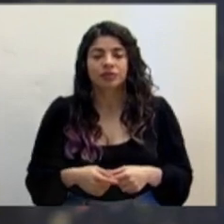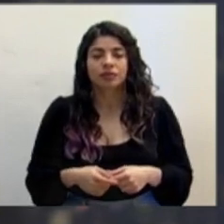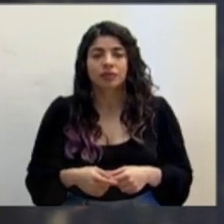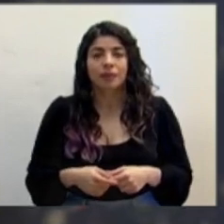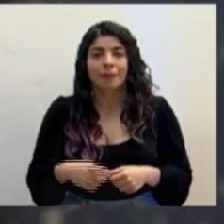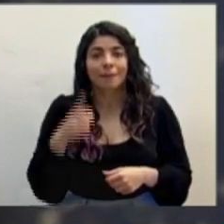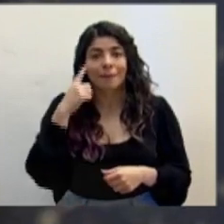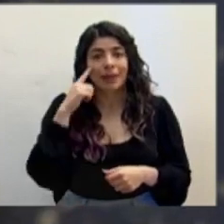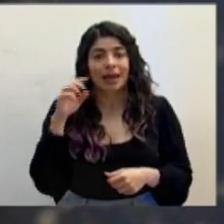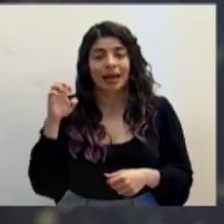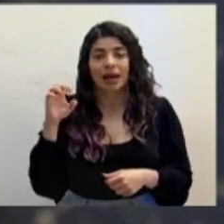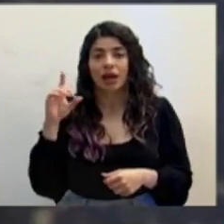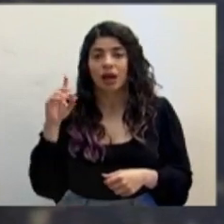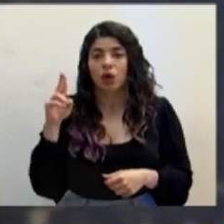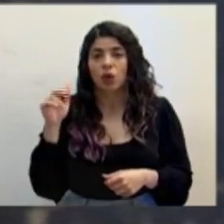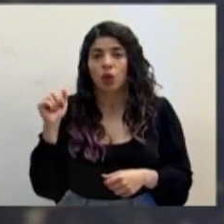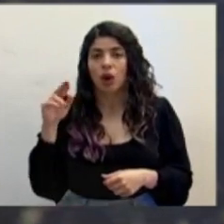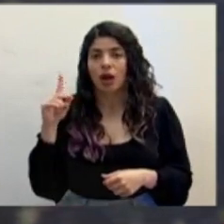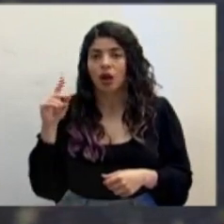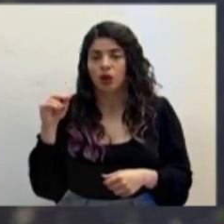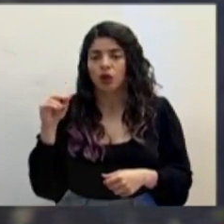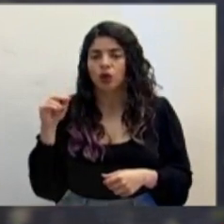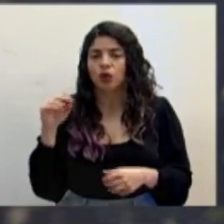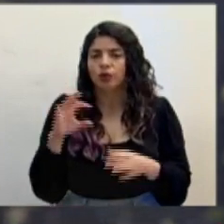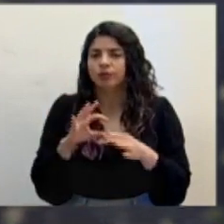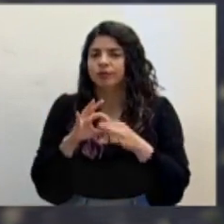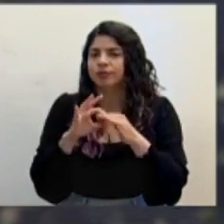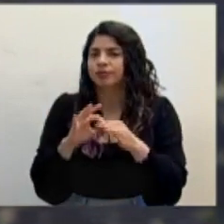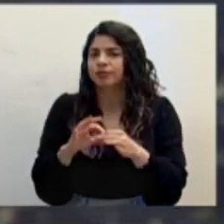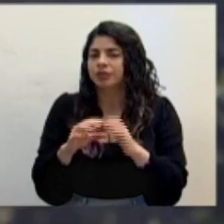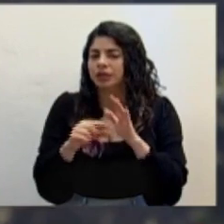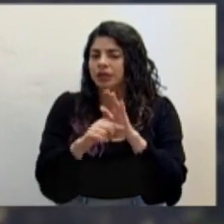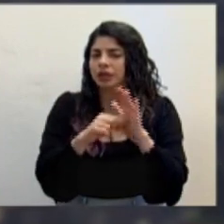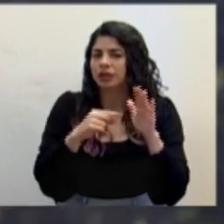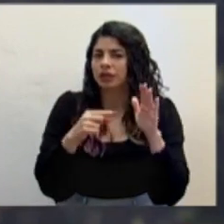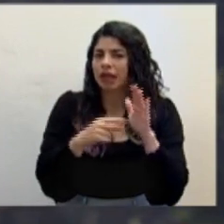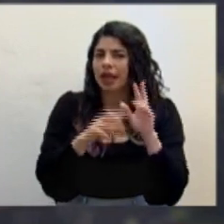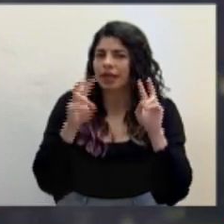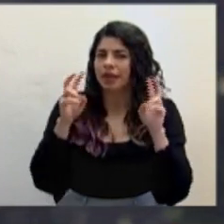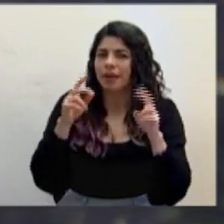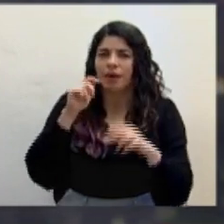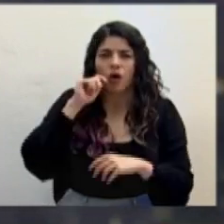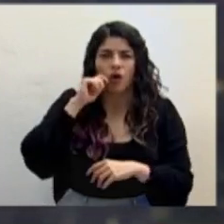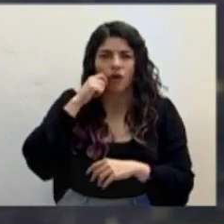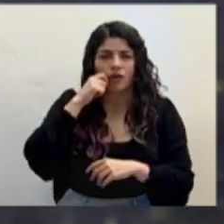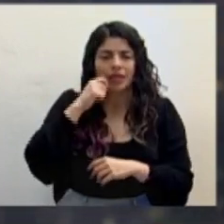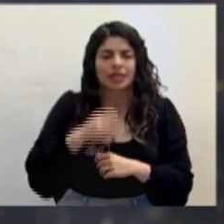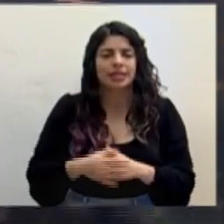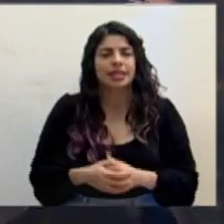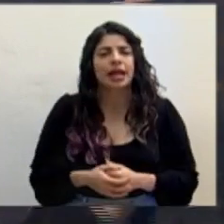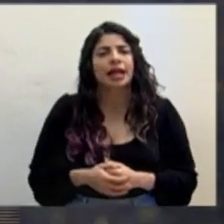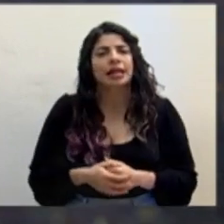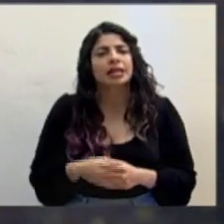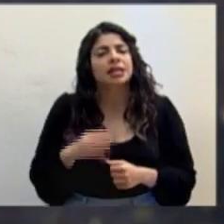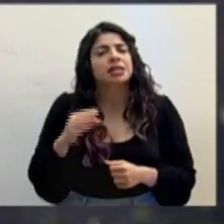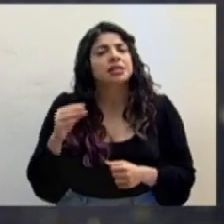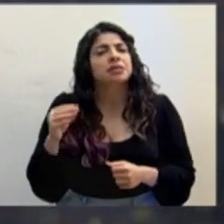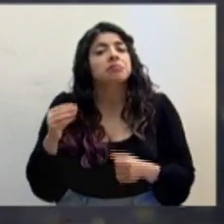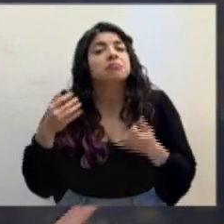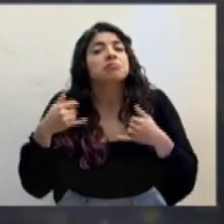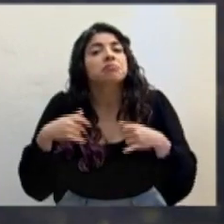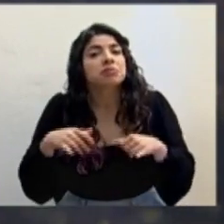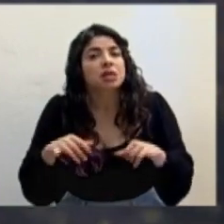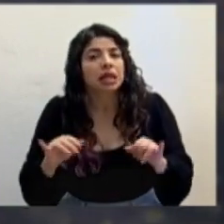Para don Eduardo, en relación con lo de la cláusula de confidencialidad, y mientras se